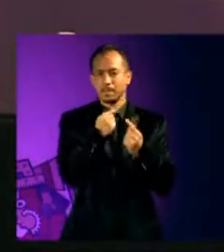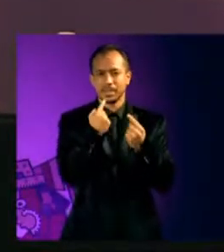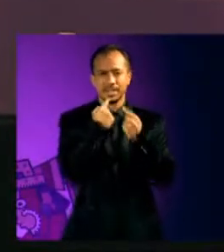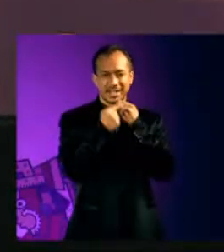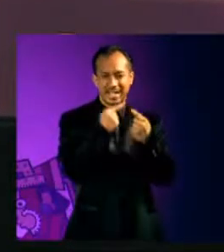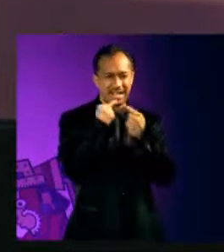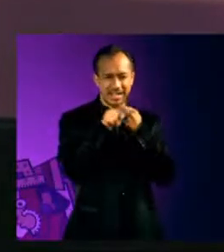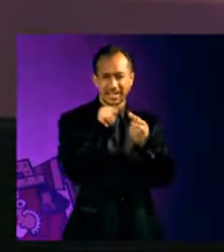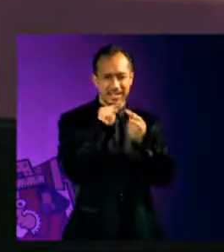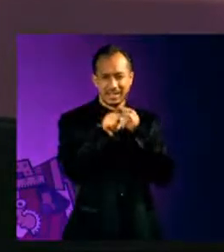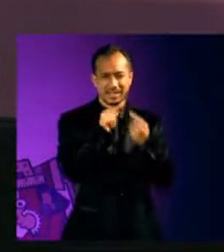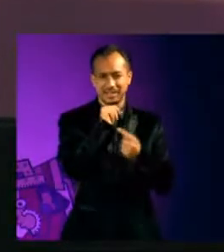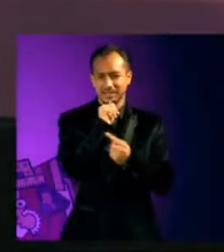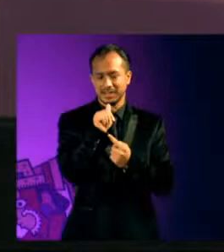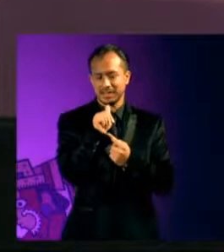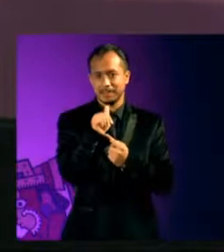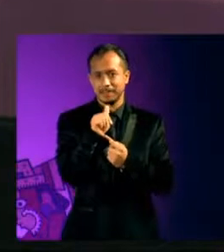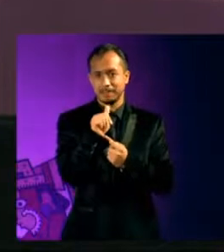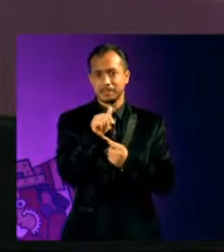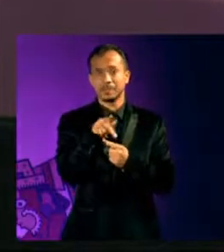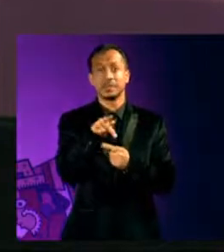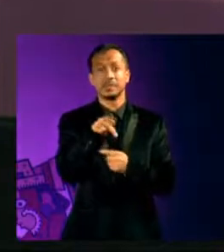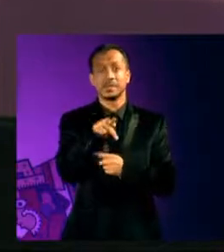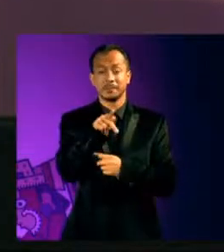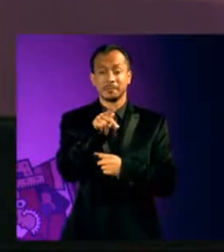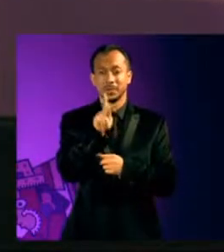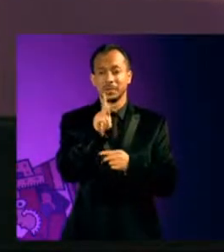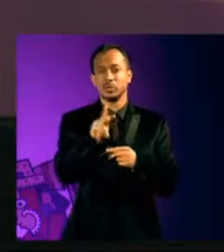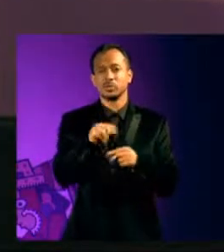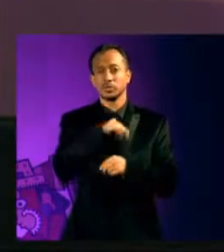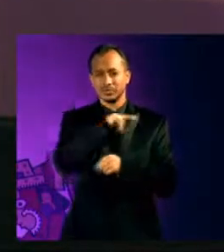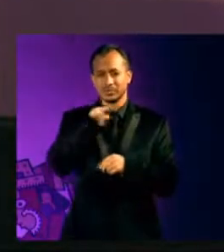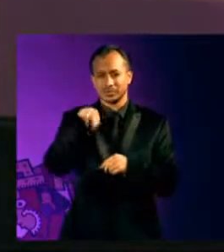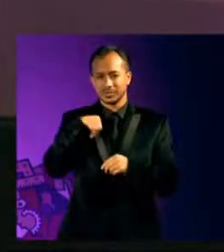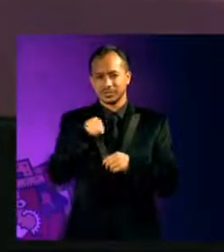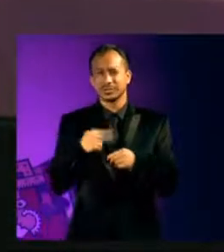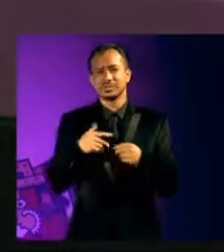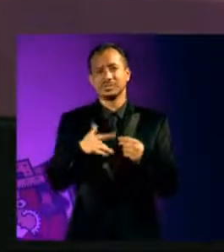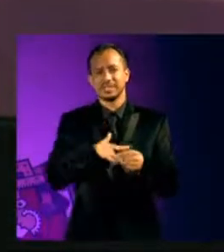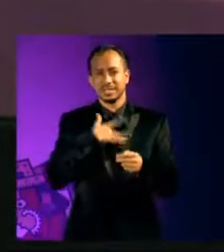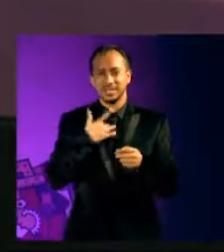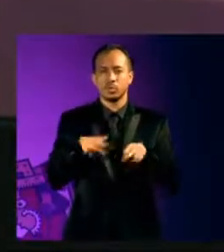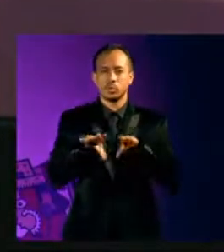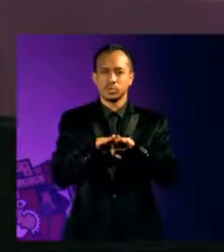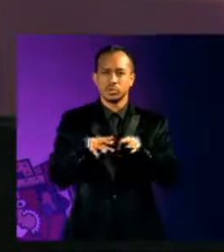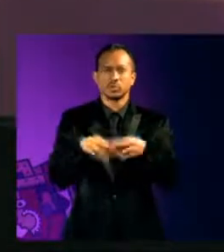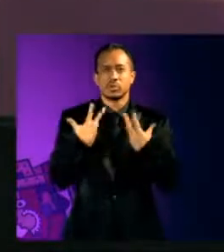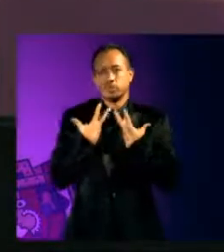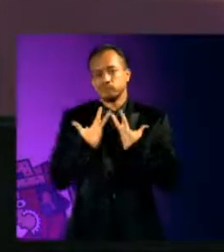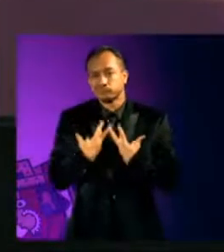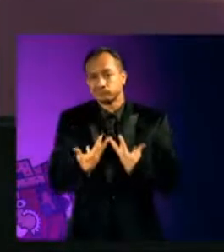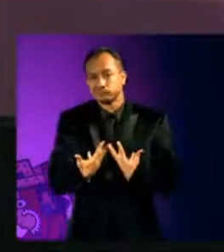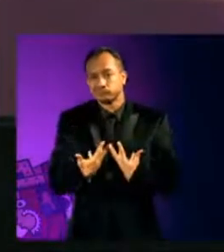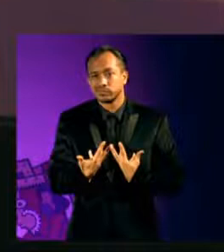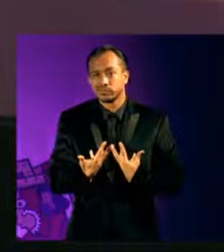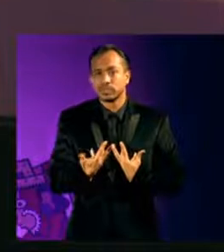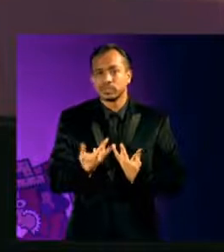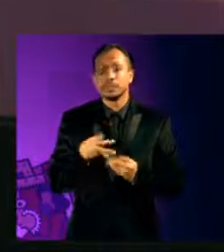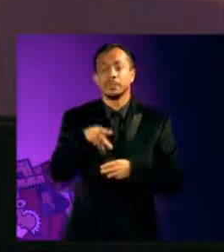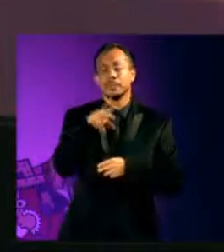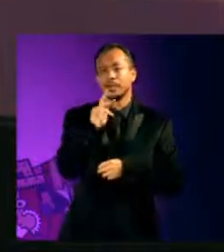sino que finalmente era una defraudación digamos alguien nos había dicho que eso era posible y no era así